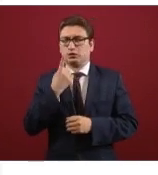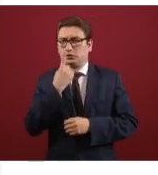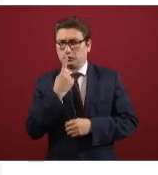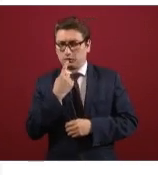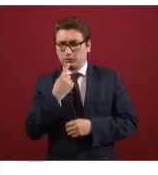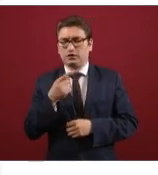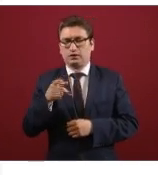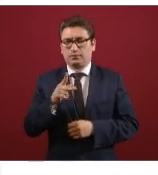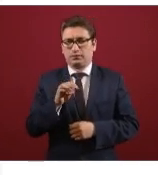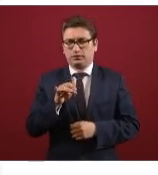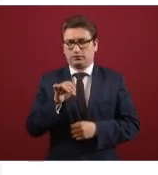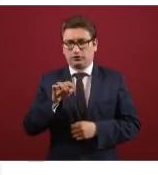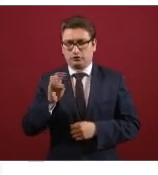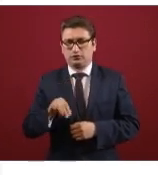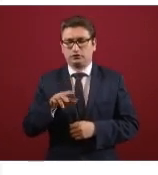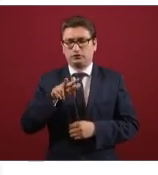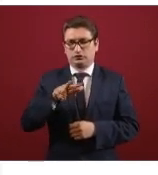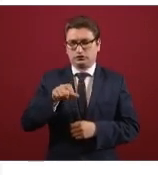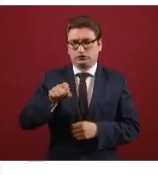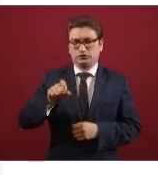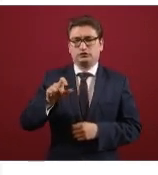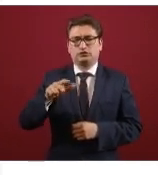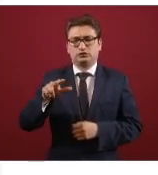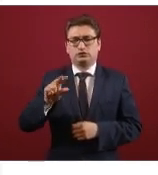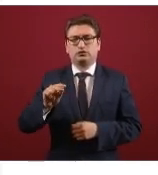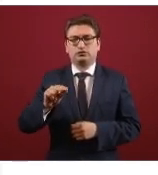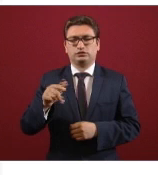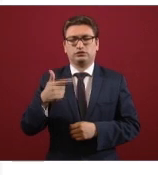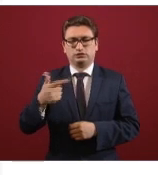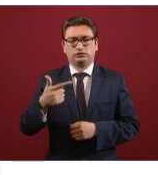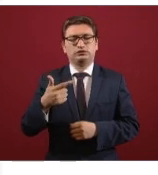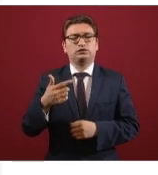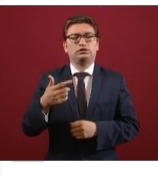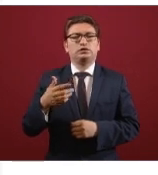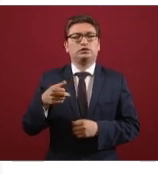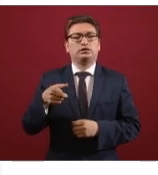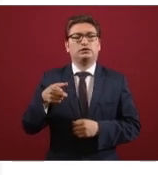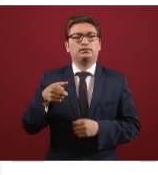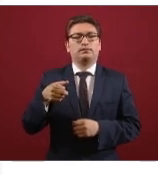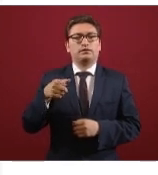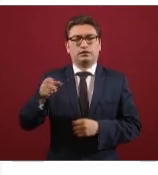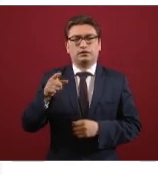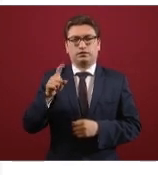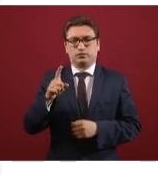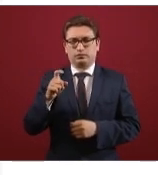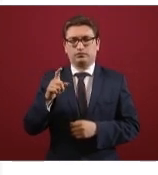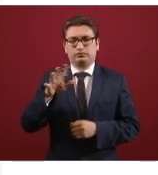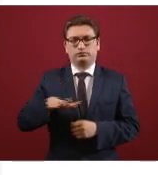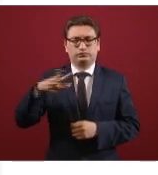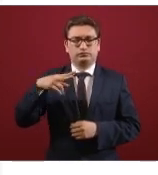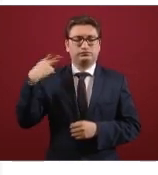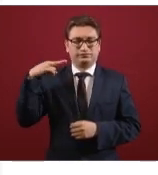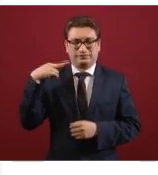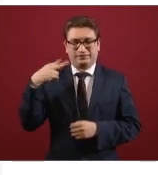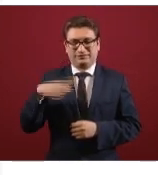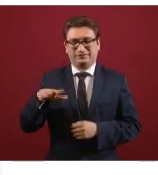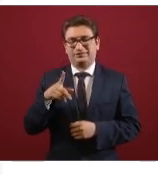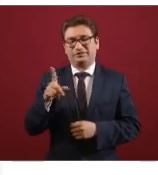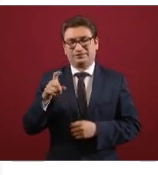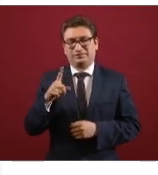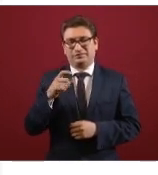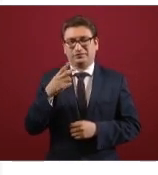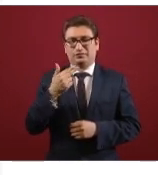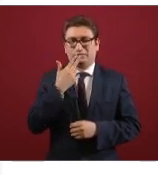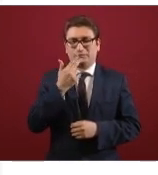por litro la más económica en el país y la encontramos en agua dulce veracruz y la más la máscara en 23